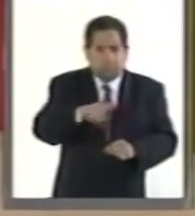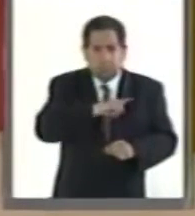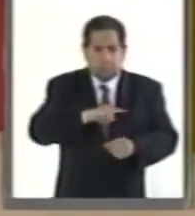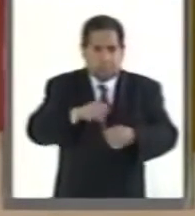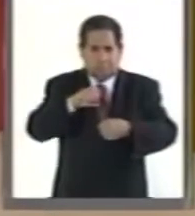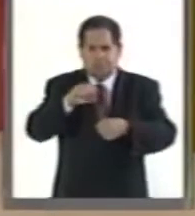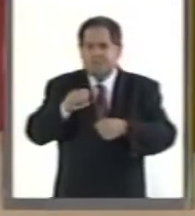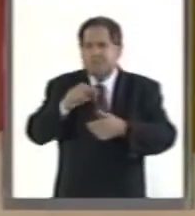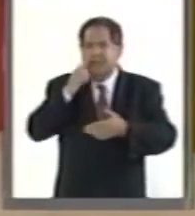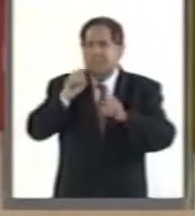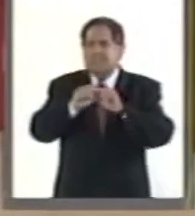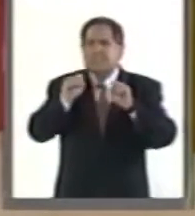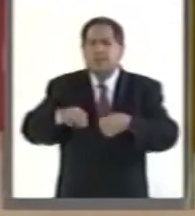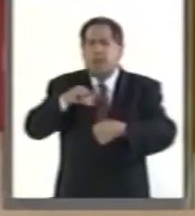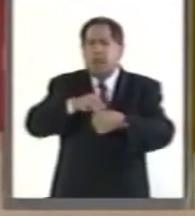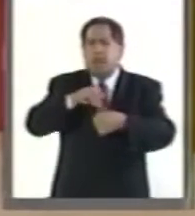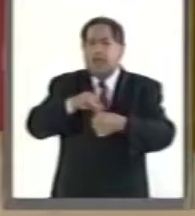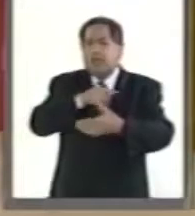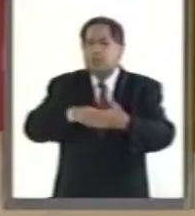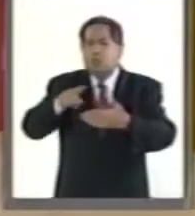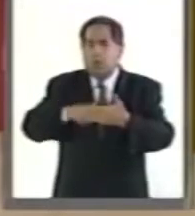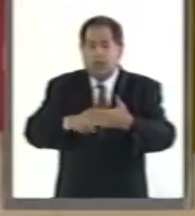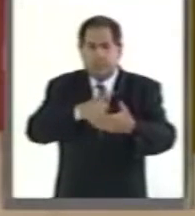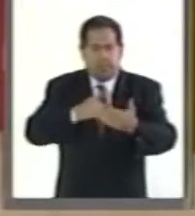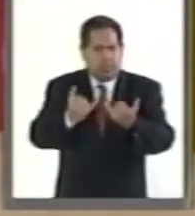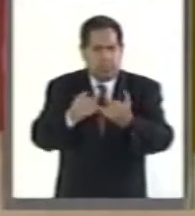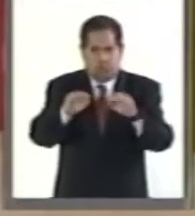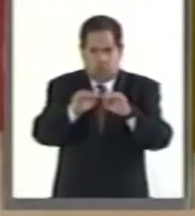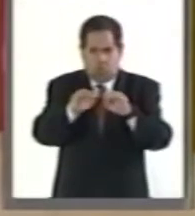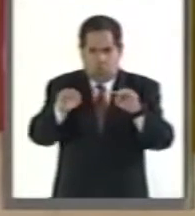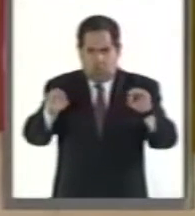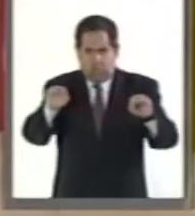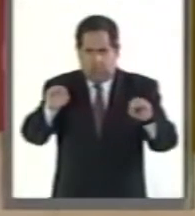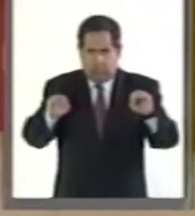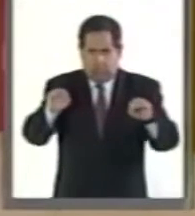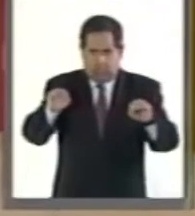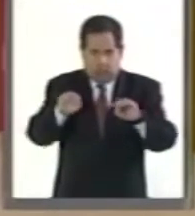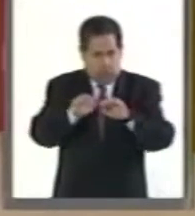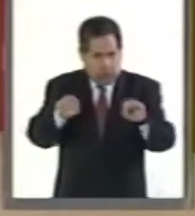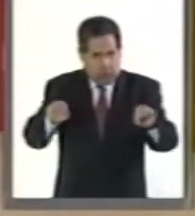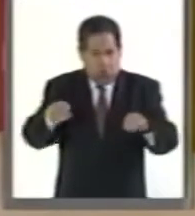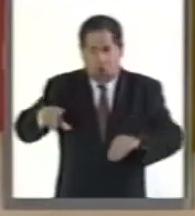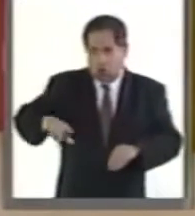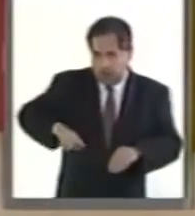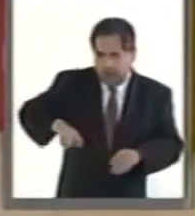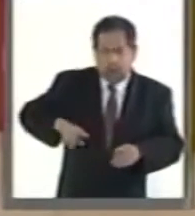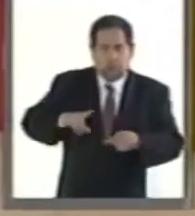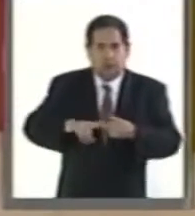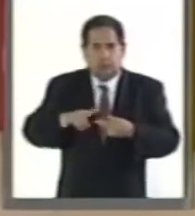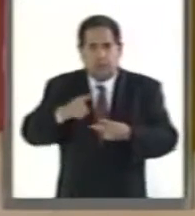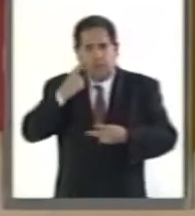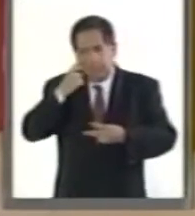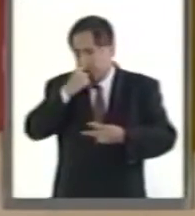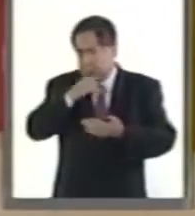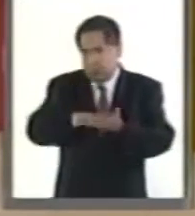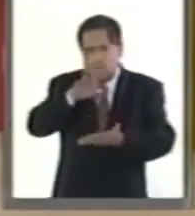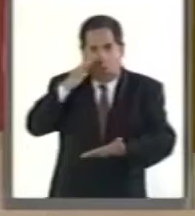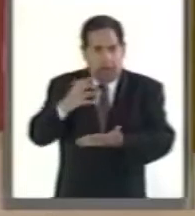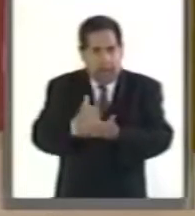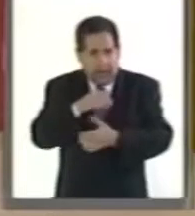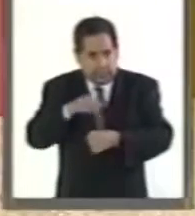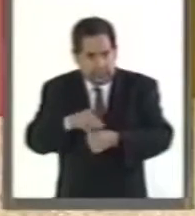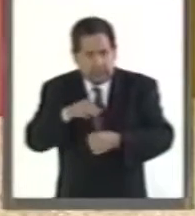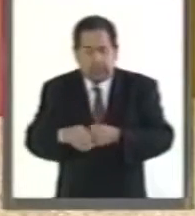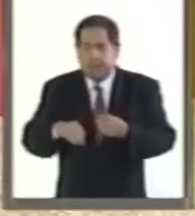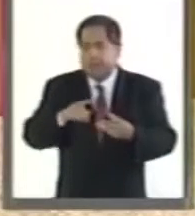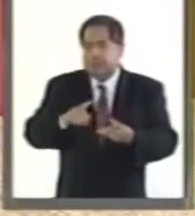electoral que permita un equilibrio entre el gobierno y la democracia y, en consecuencia, del Estado de